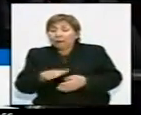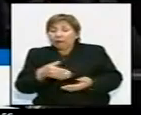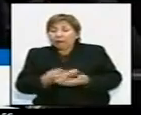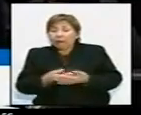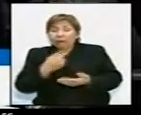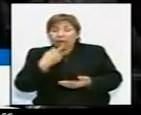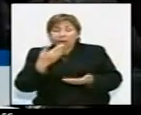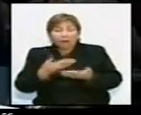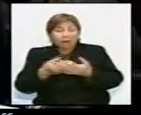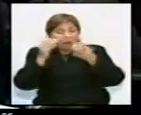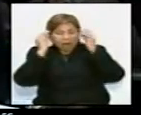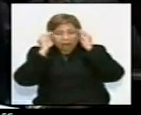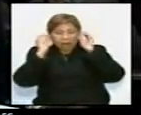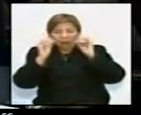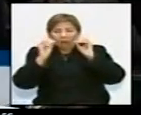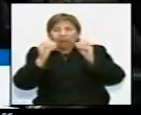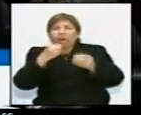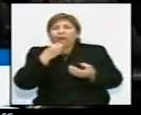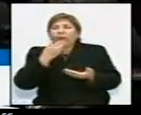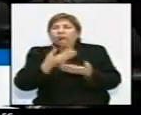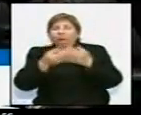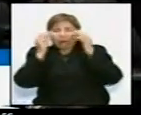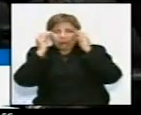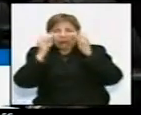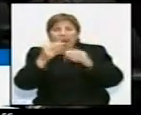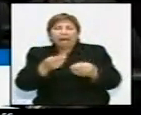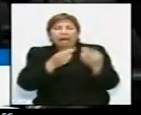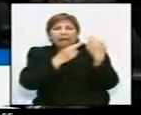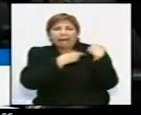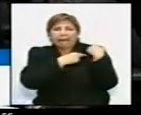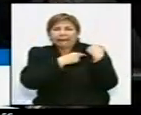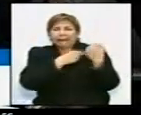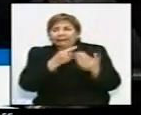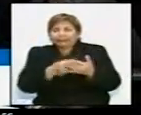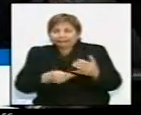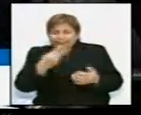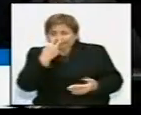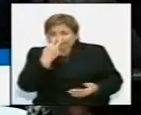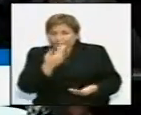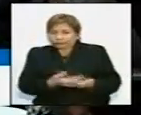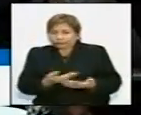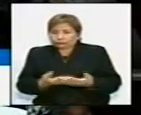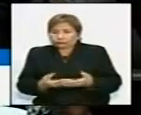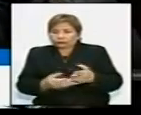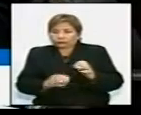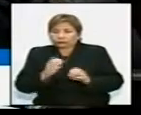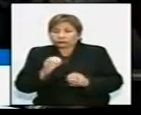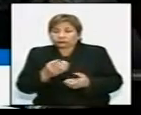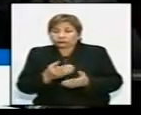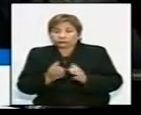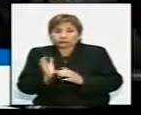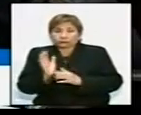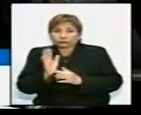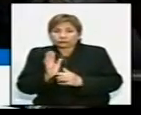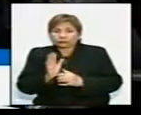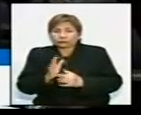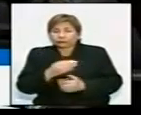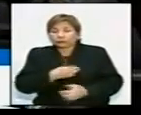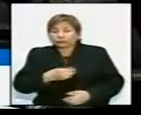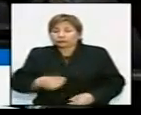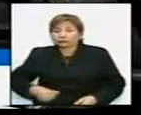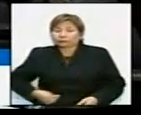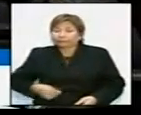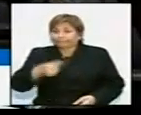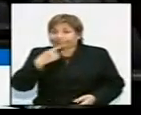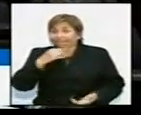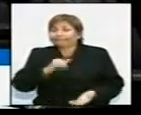si vamos a dar una opinión, tenemos que dar una opinión responsable. Lo que vemos acá en los gráficos que nos ha mostrado el ministerio